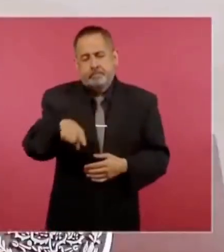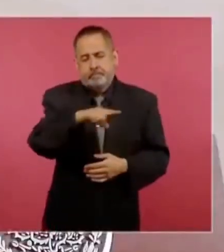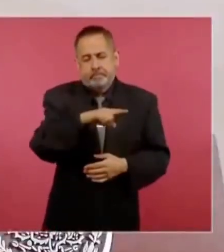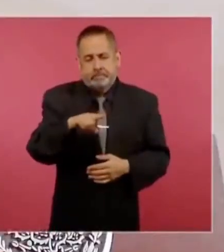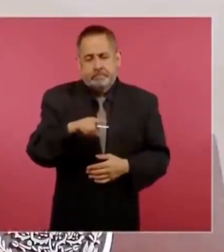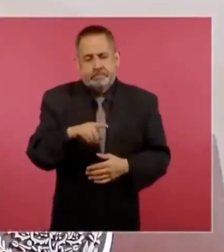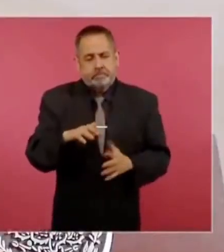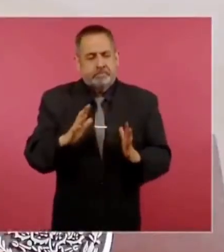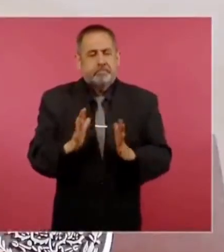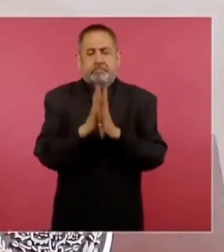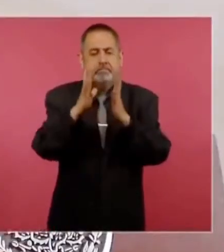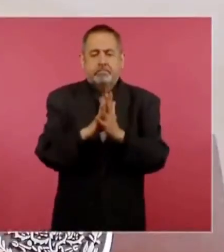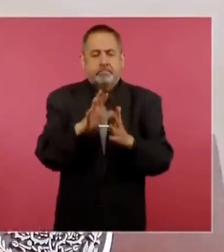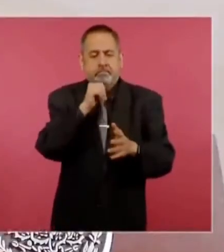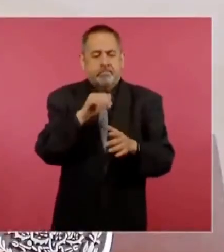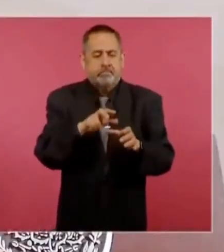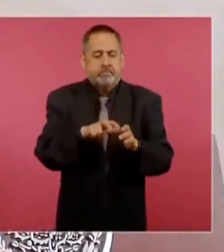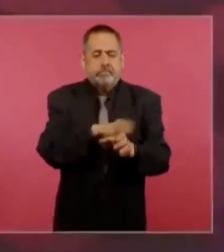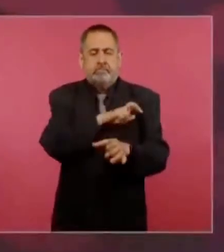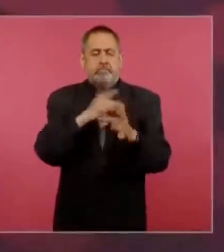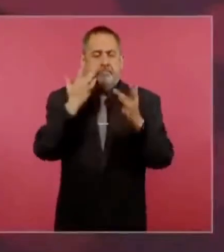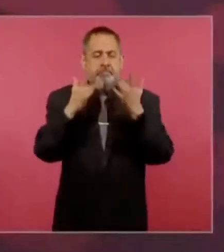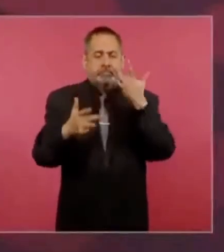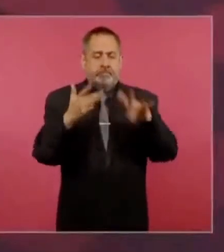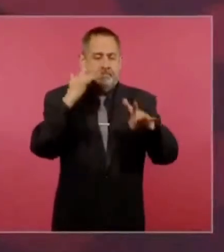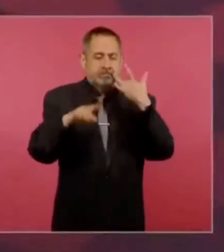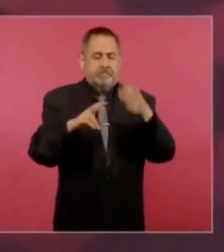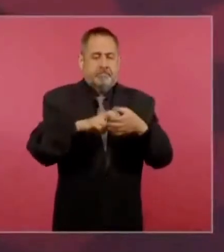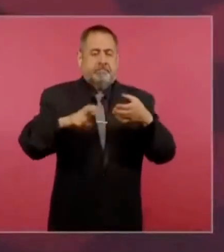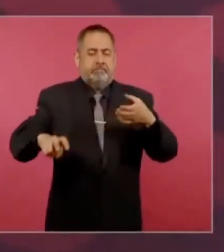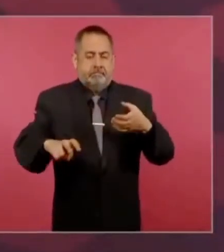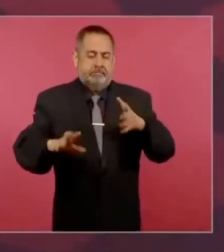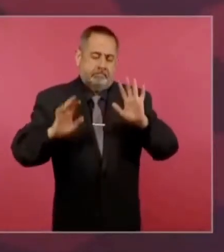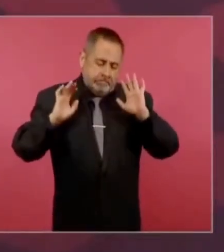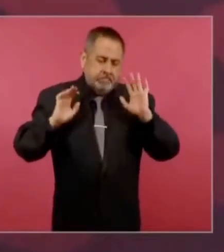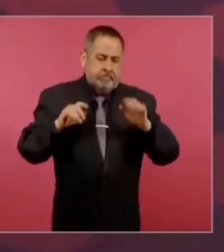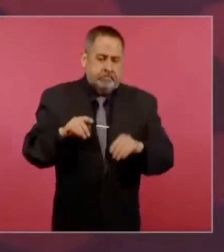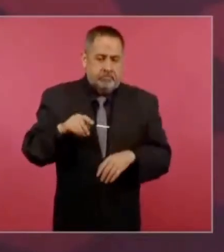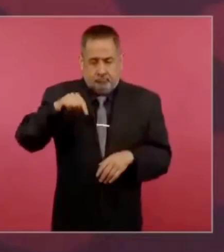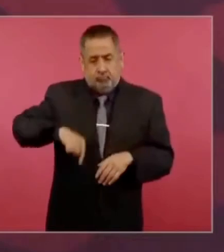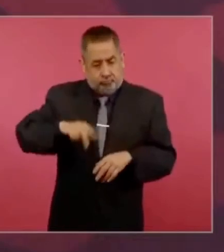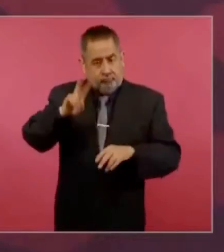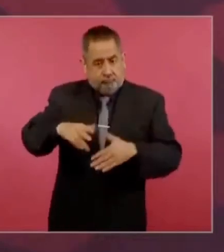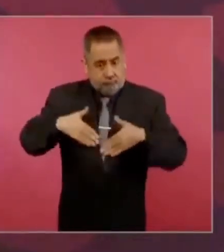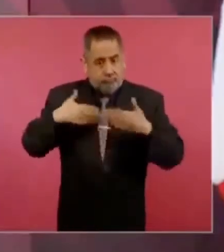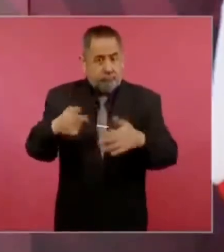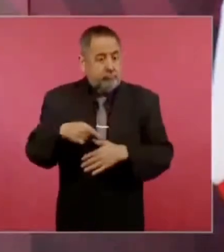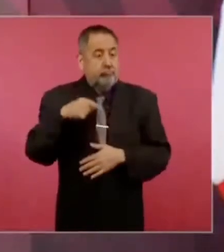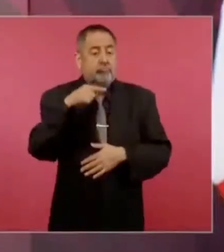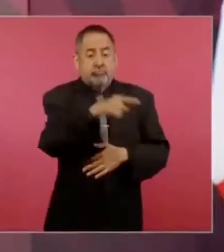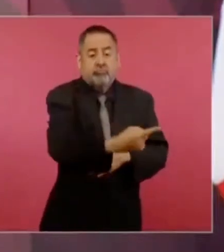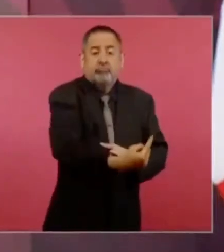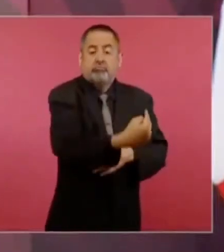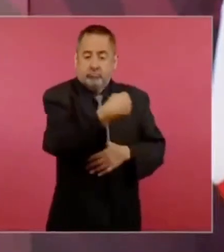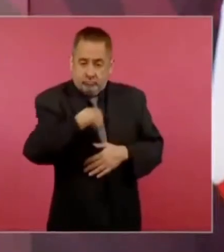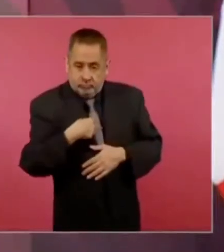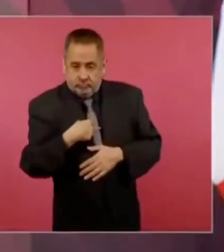ya no participan. Hubo uno de ellos, aquí lo digo, que me ofreció disculpas.